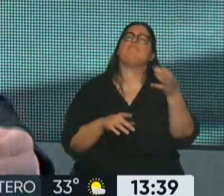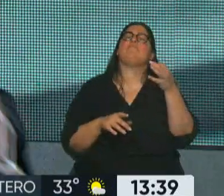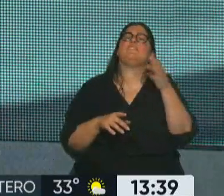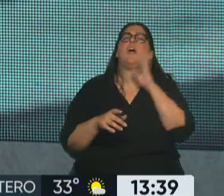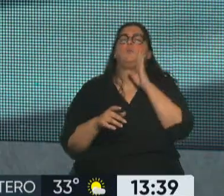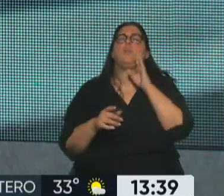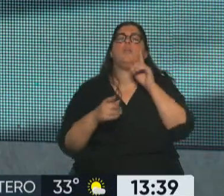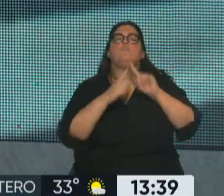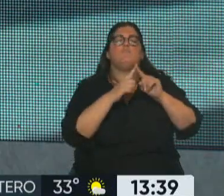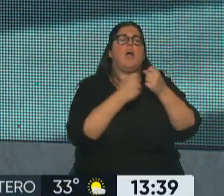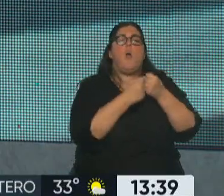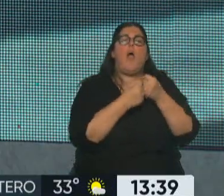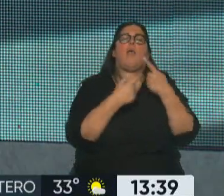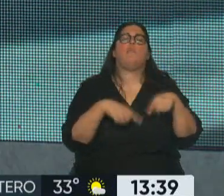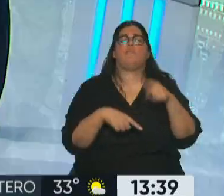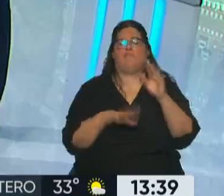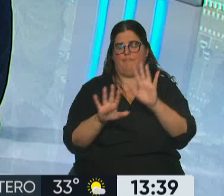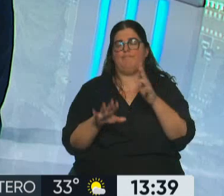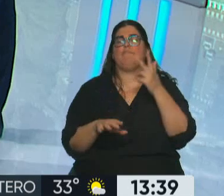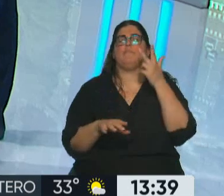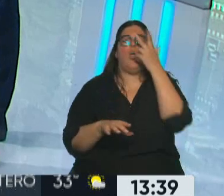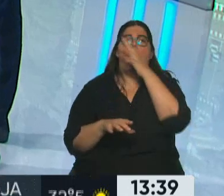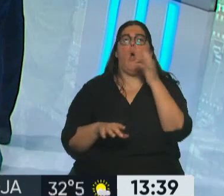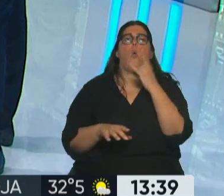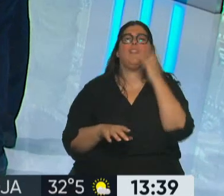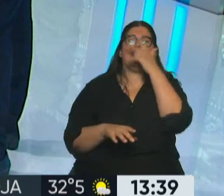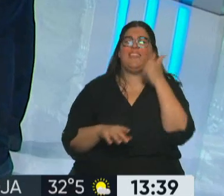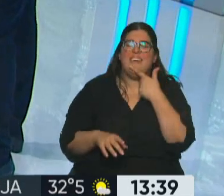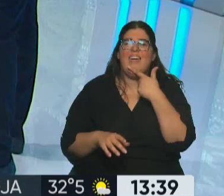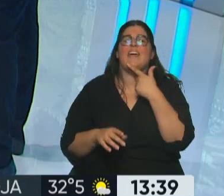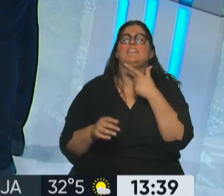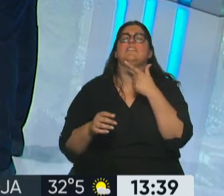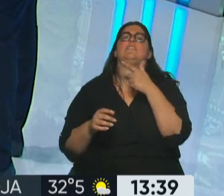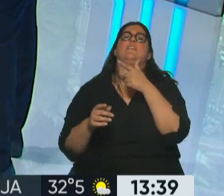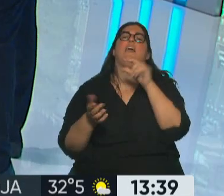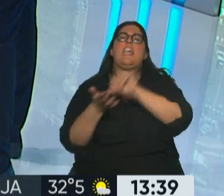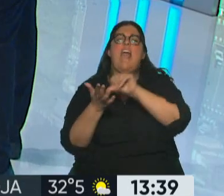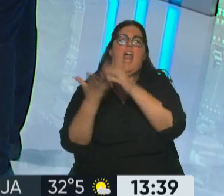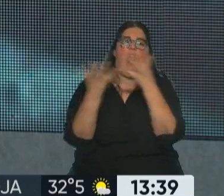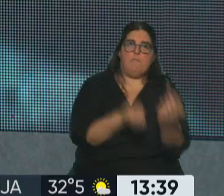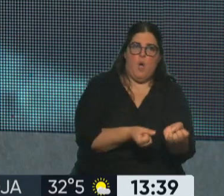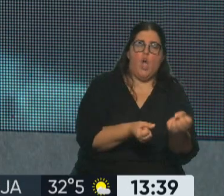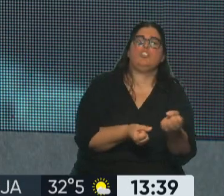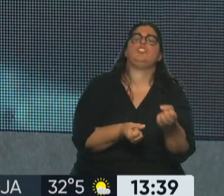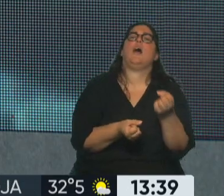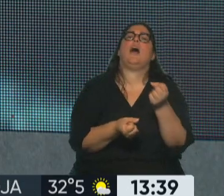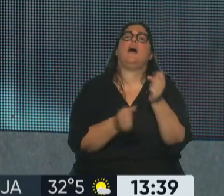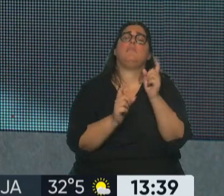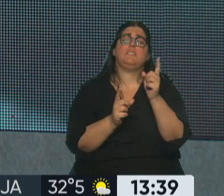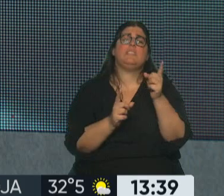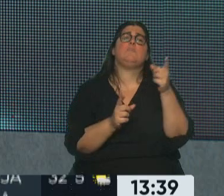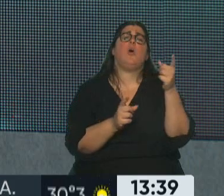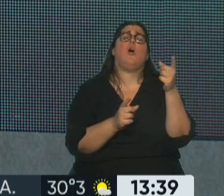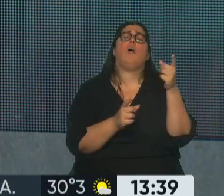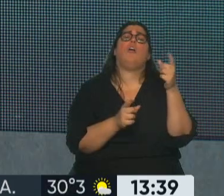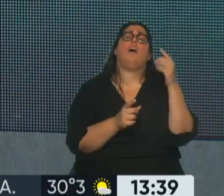los íes apoyados por Irán eh las fuerzas eh gubernamentales de yemen que están en disputa justamente con los íes apoyados